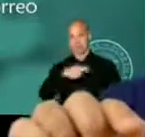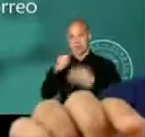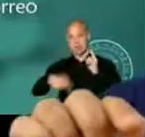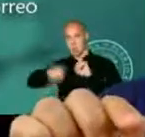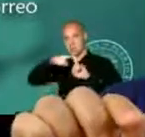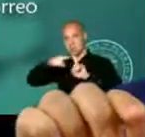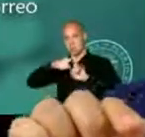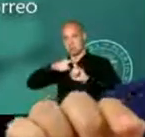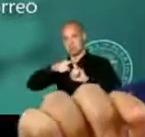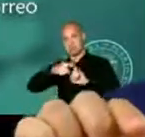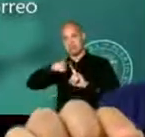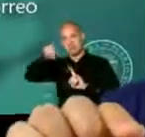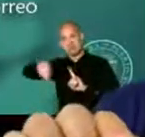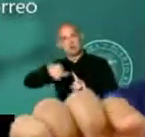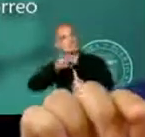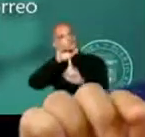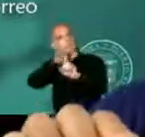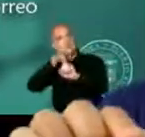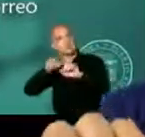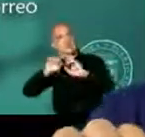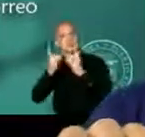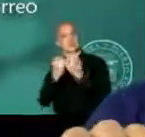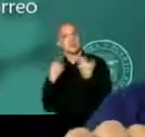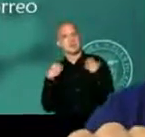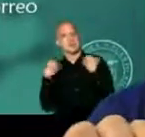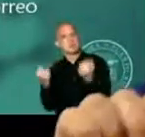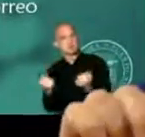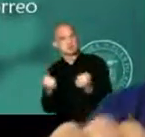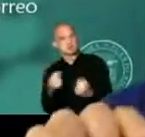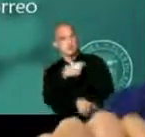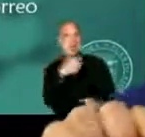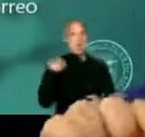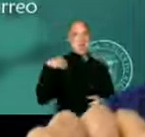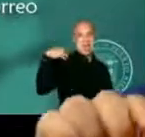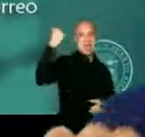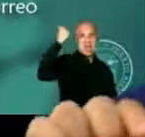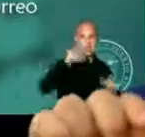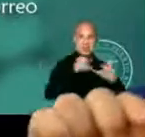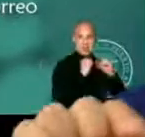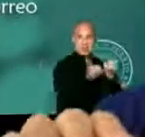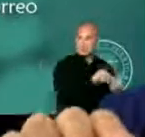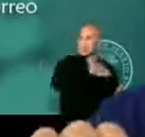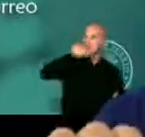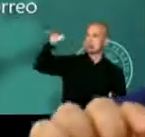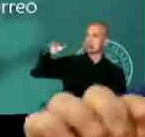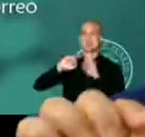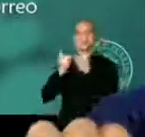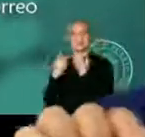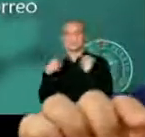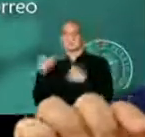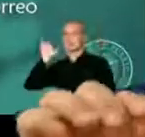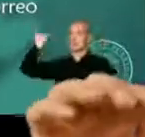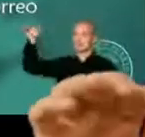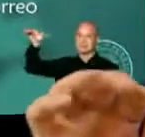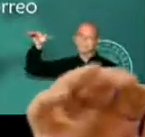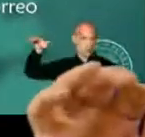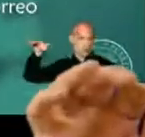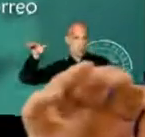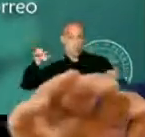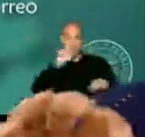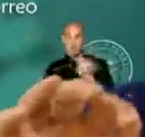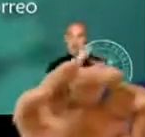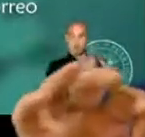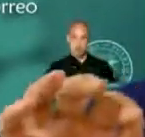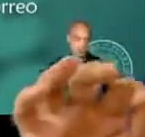colectivo. Cero transporte colectivo. Escuelas y colegios no pueden dar clases presenciales hasta tanto